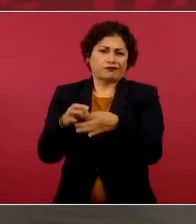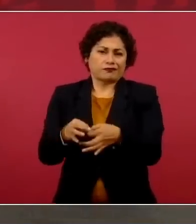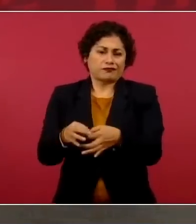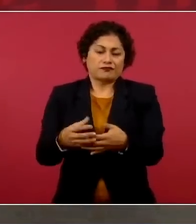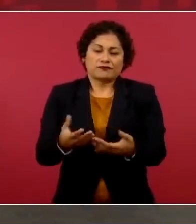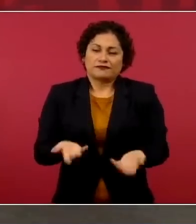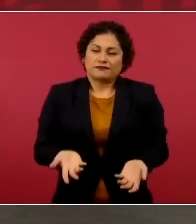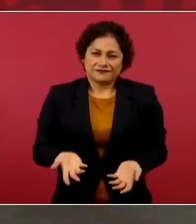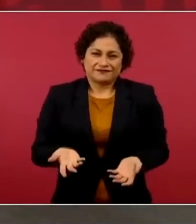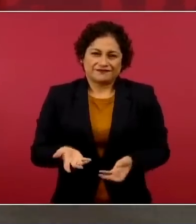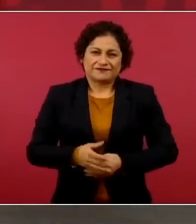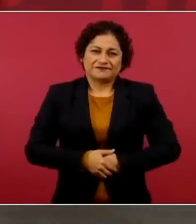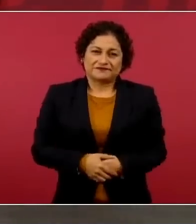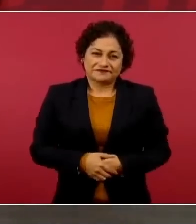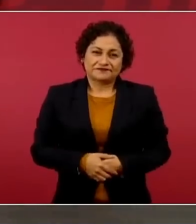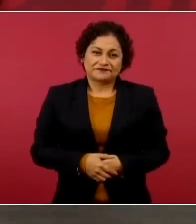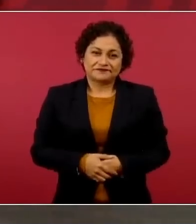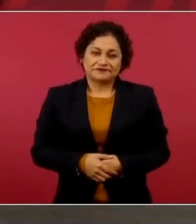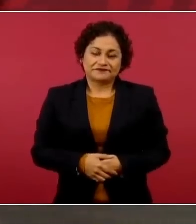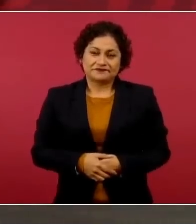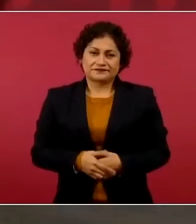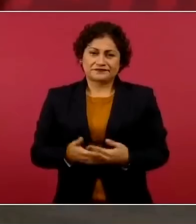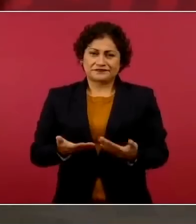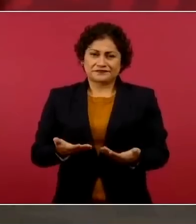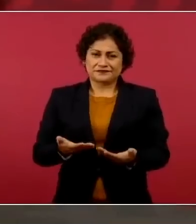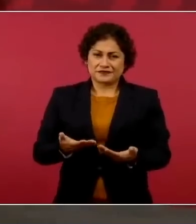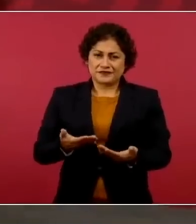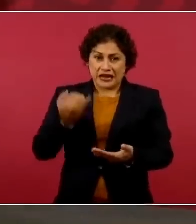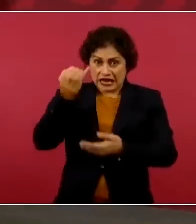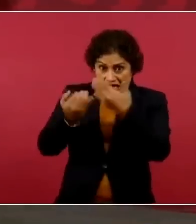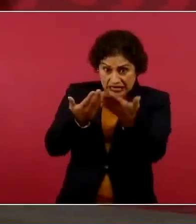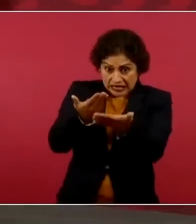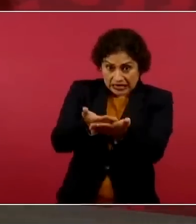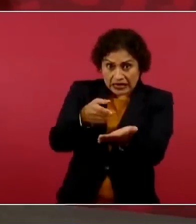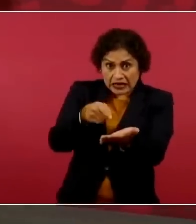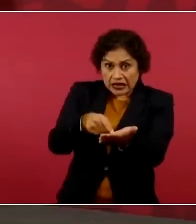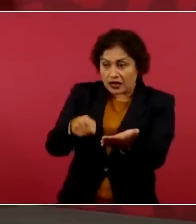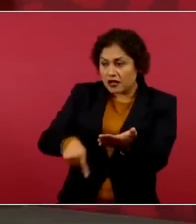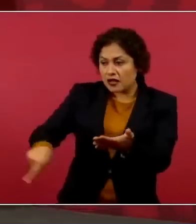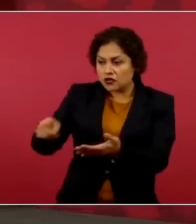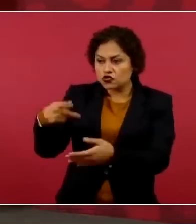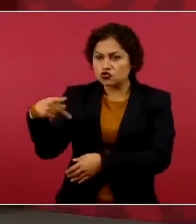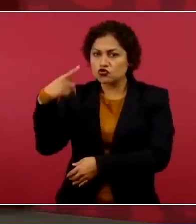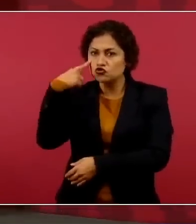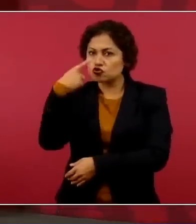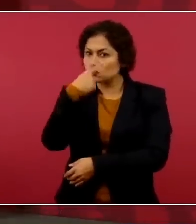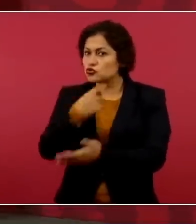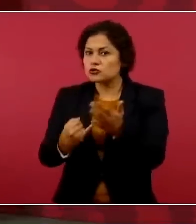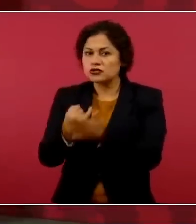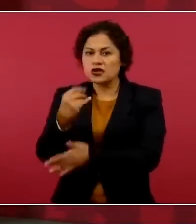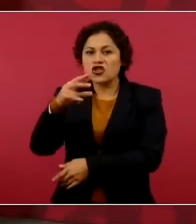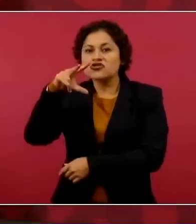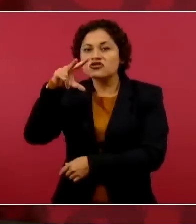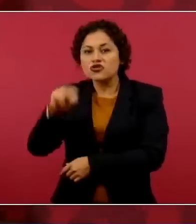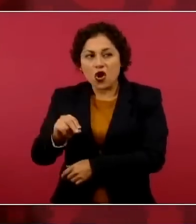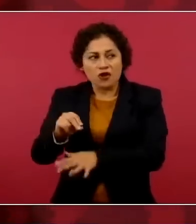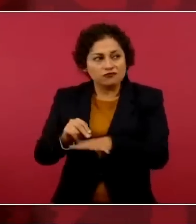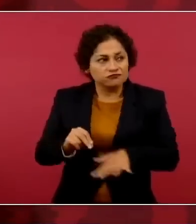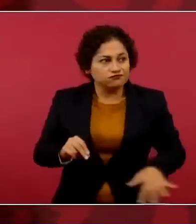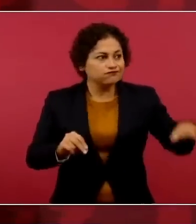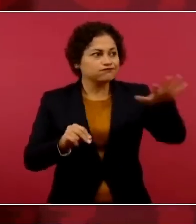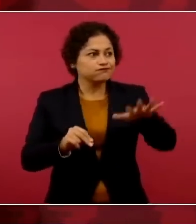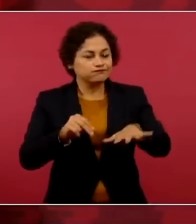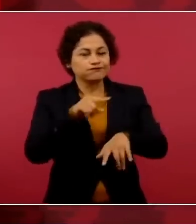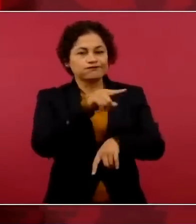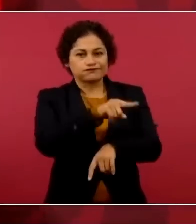Entonces el planteamiento es que no los nombren los partidos, las cúpulas. ¿Cómo los nombran?